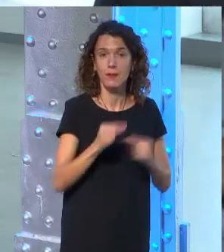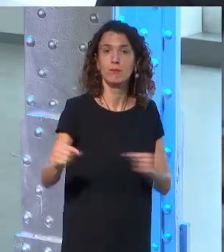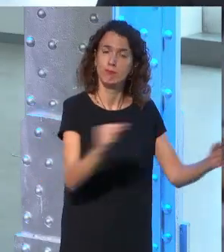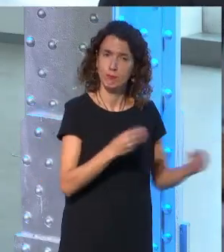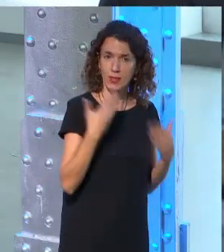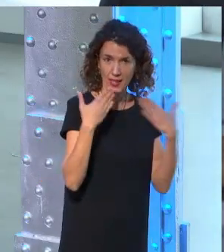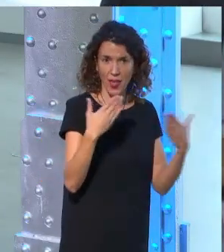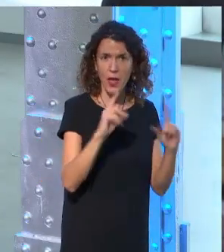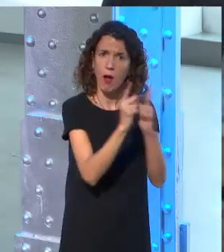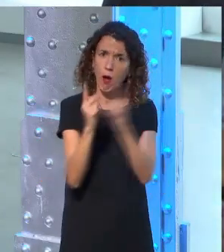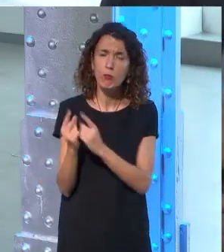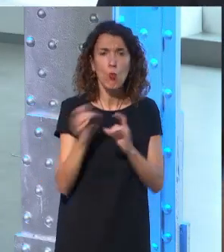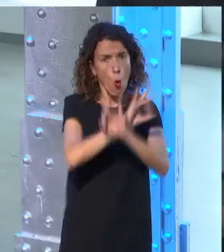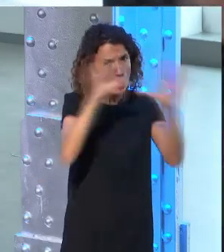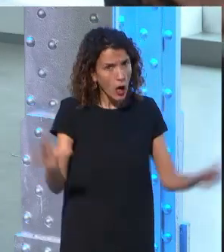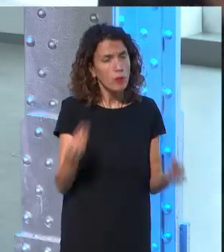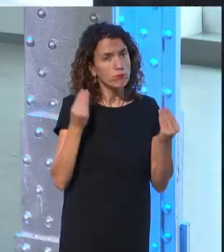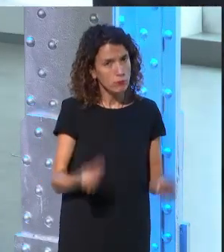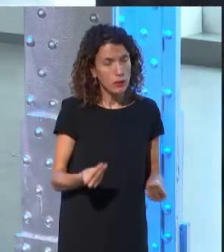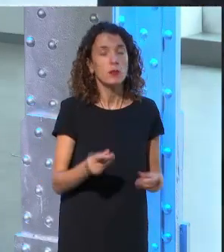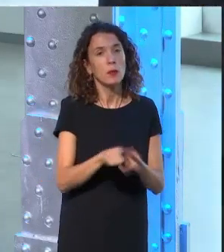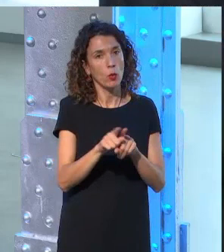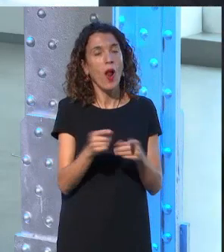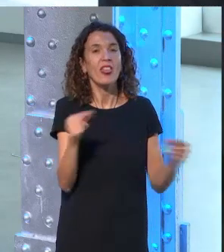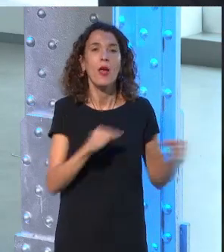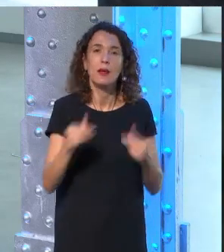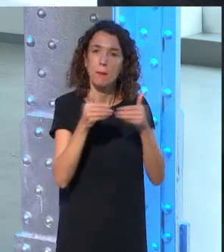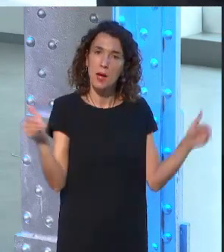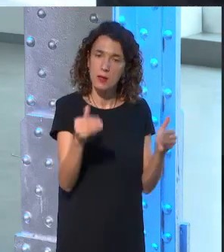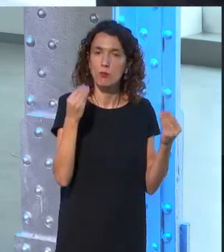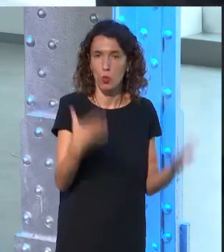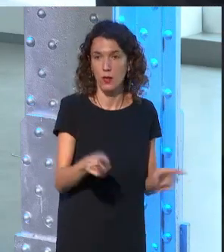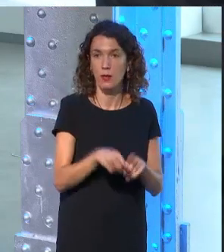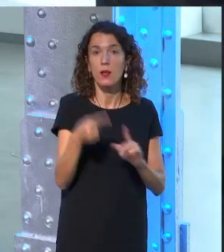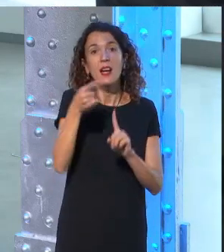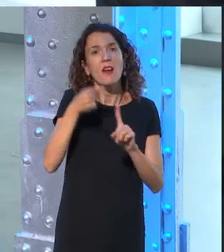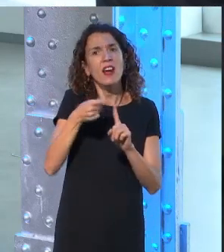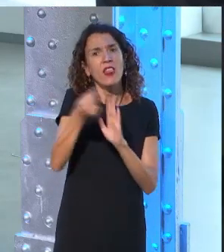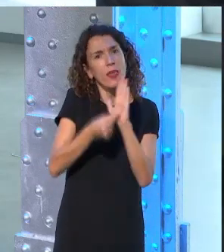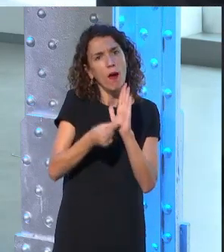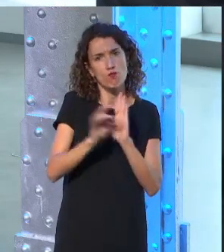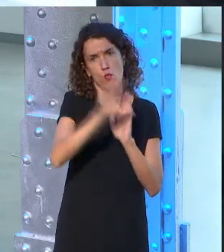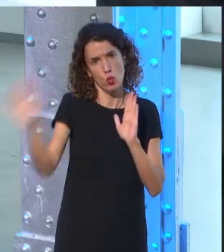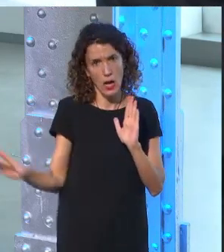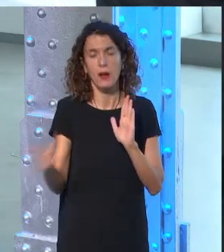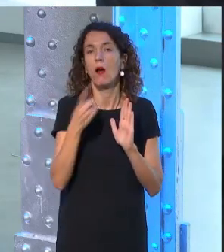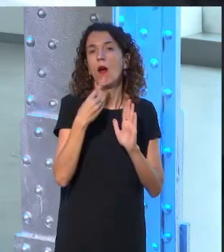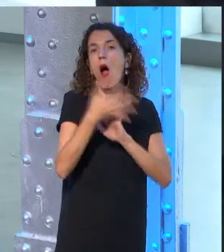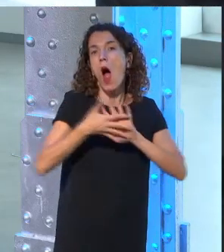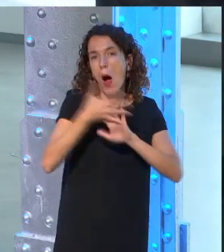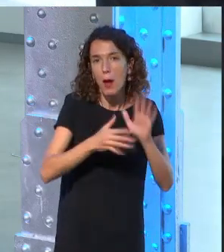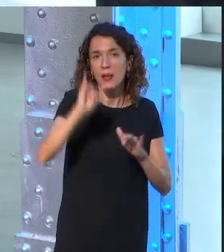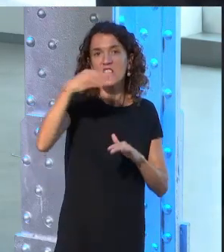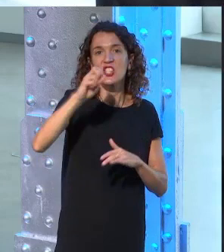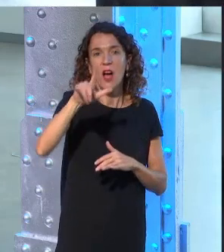todo caso muy, muy gráfica, muy clara y que abre bien el debate. Había incluso referencias concretas, ¿no? Cuando se decía por parte de